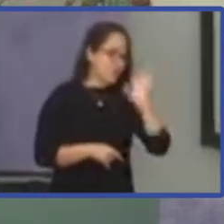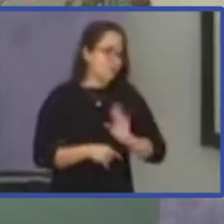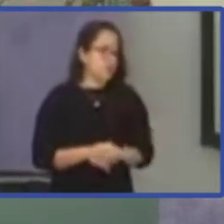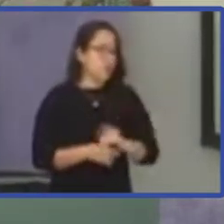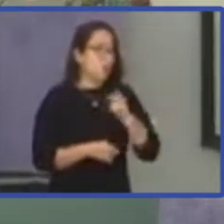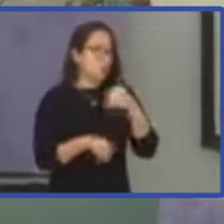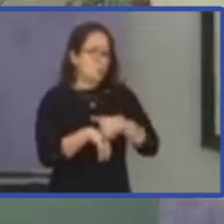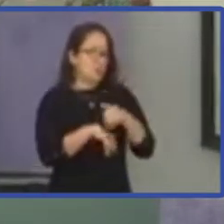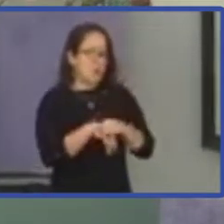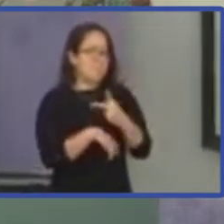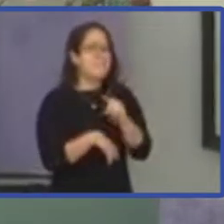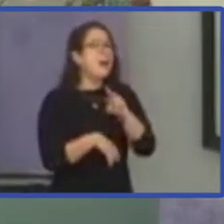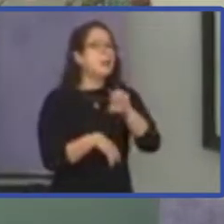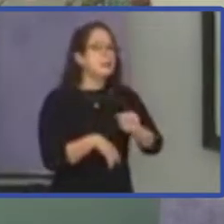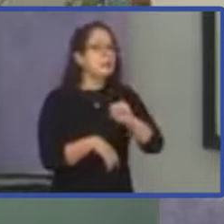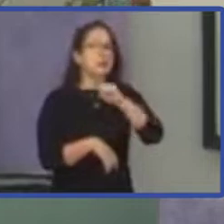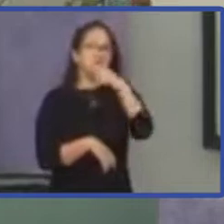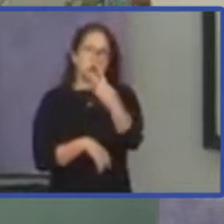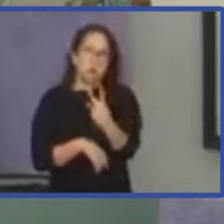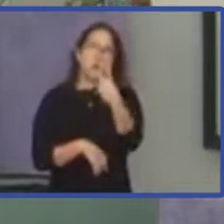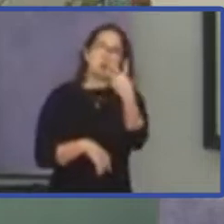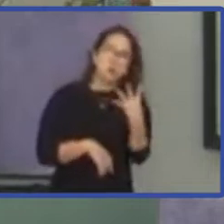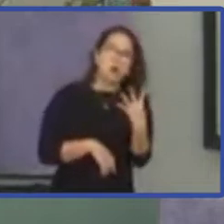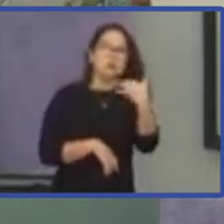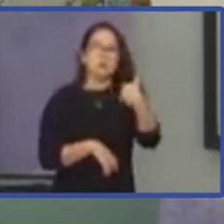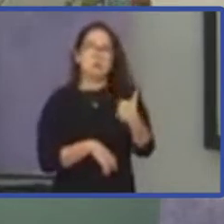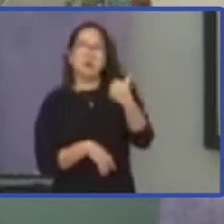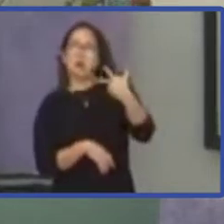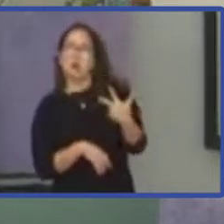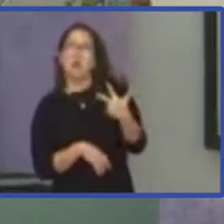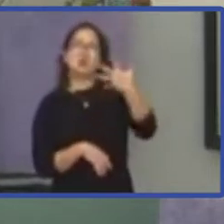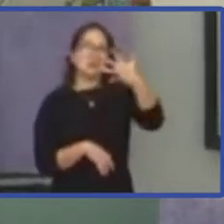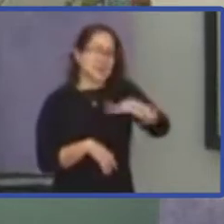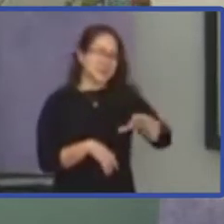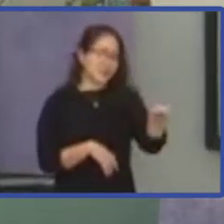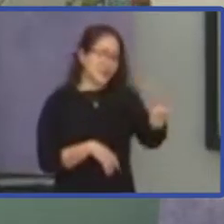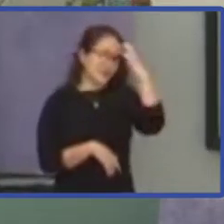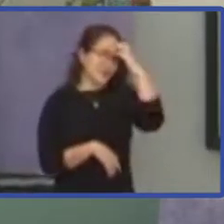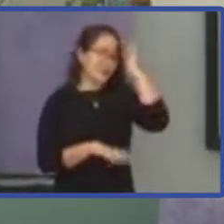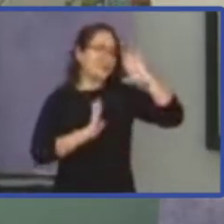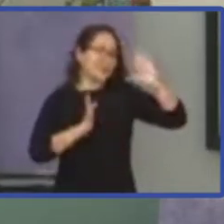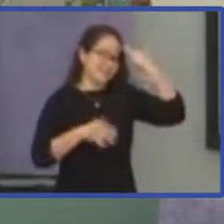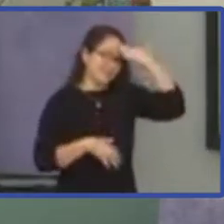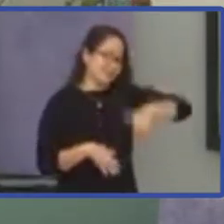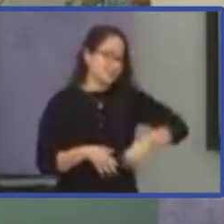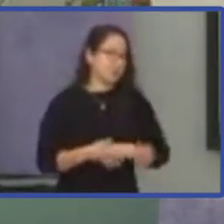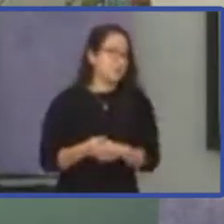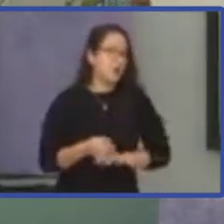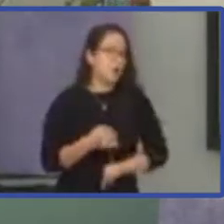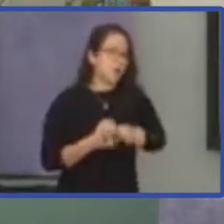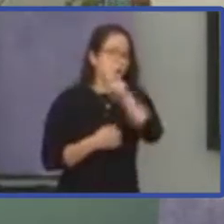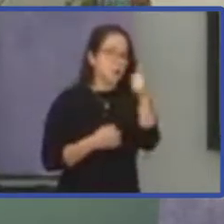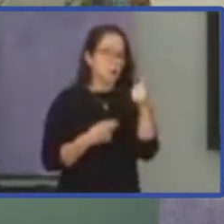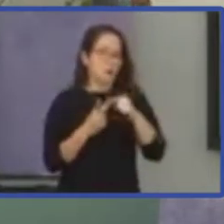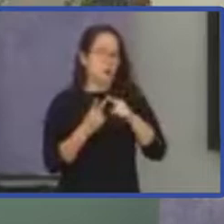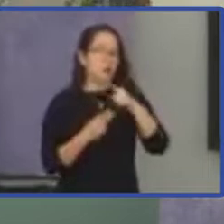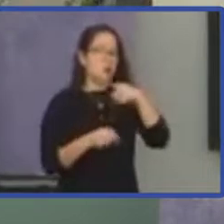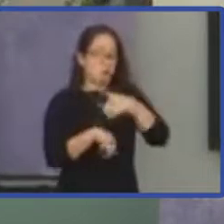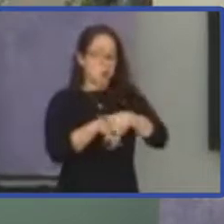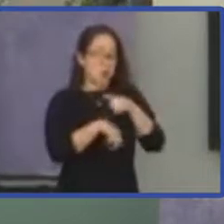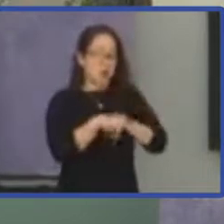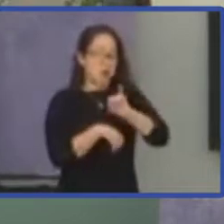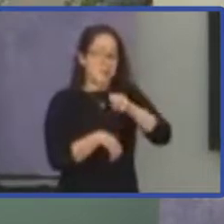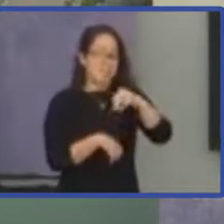cuatro, seis, ocho, diez. Ese también lo conocemos muy bien. Y los números impares. Uno,